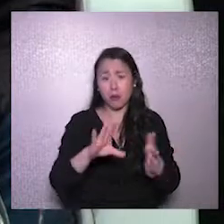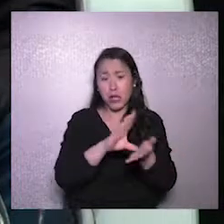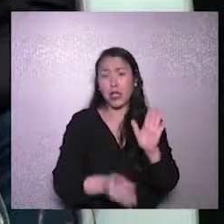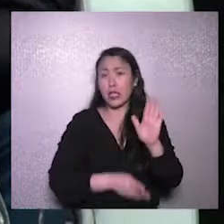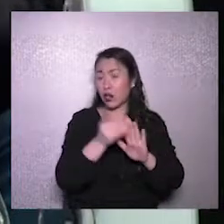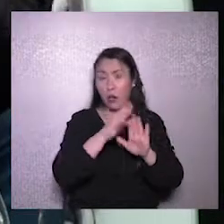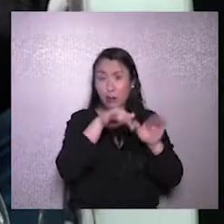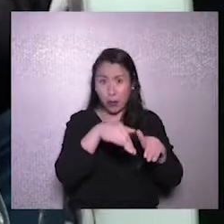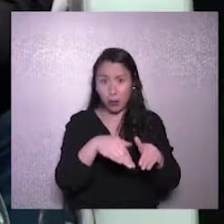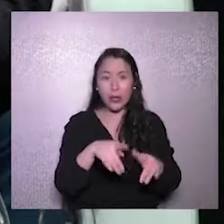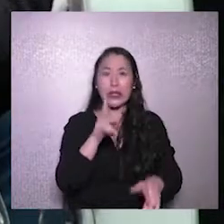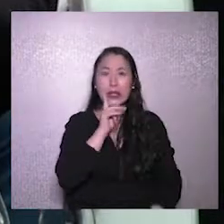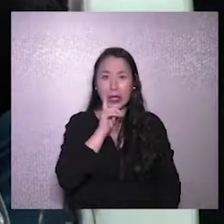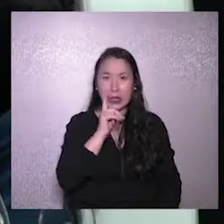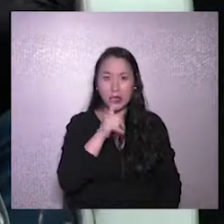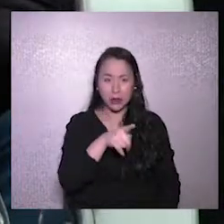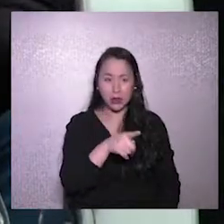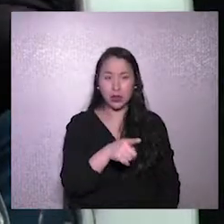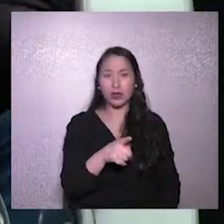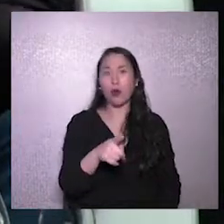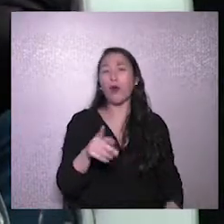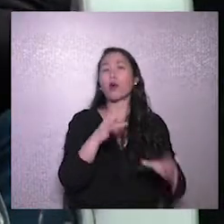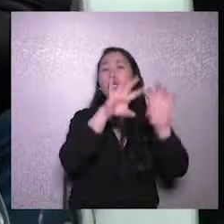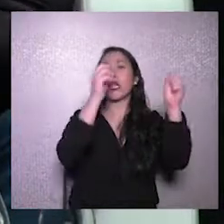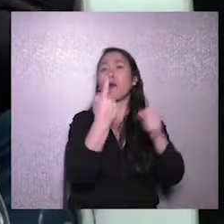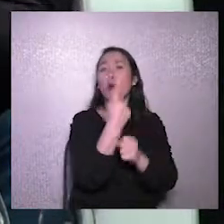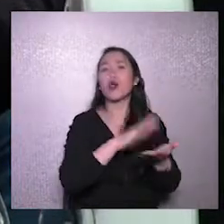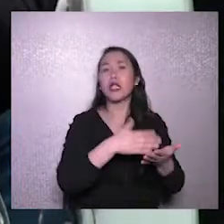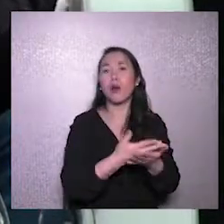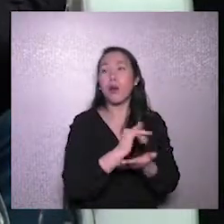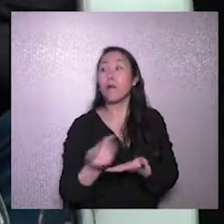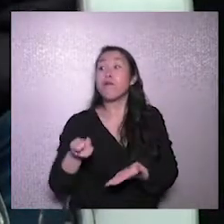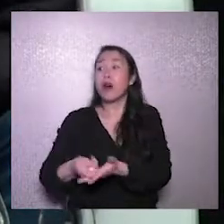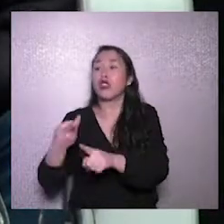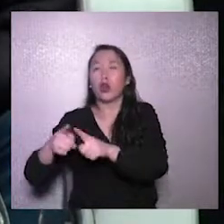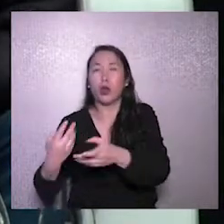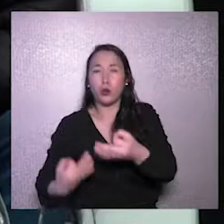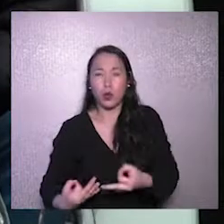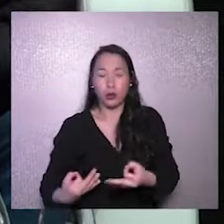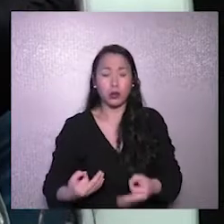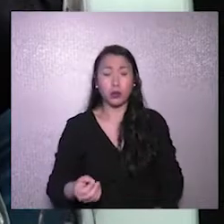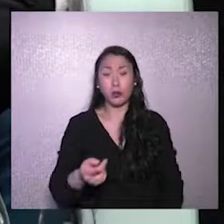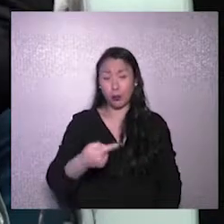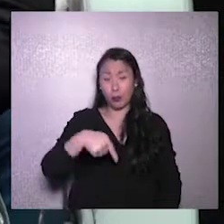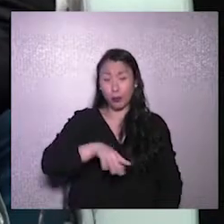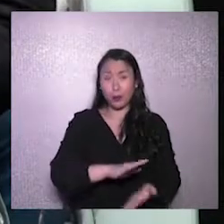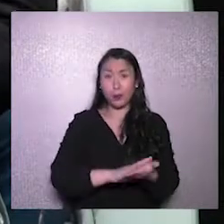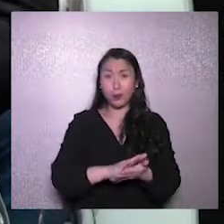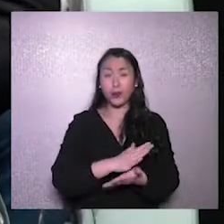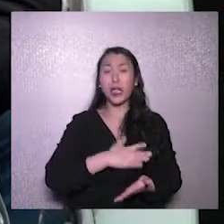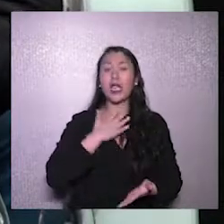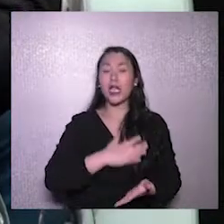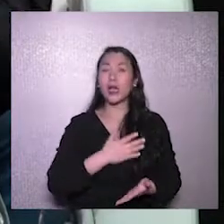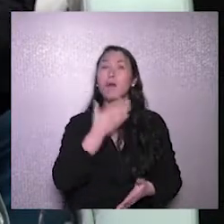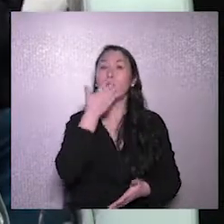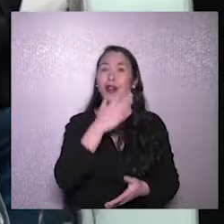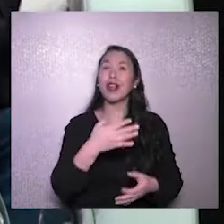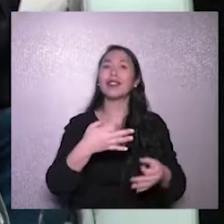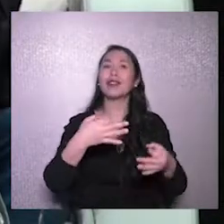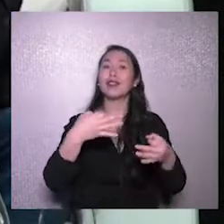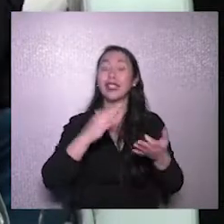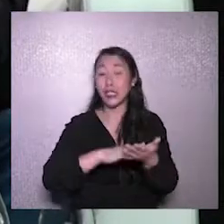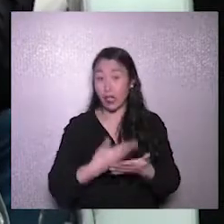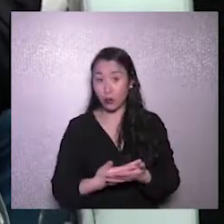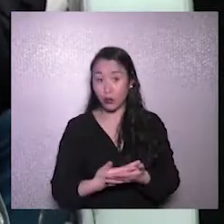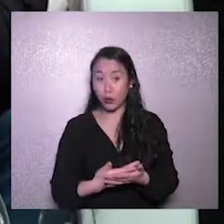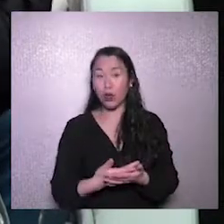Por lo tanto, yo creo que ese es un tema súper importante de analizar, que si es que uno quiere mejorar salud, tiene que tener un fondo único, y si es que uno quiere